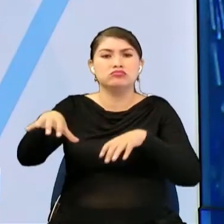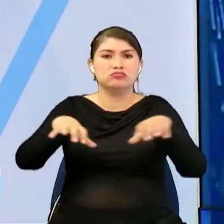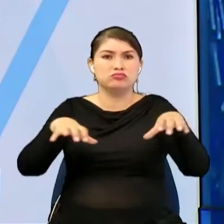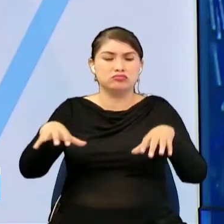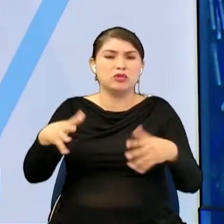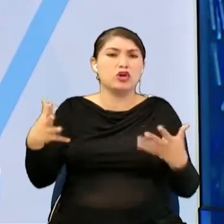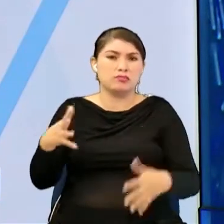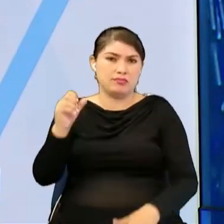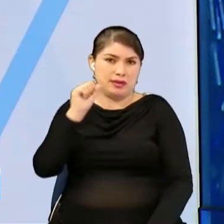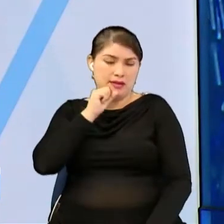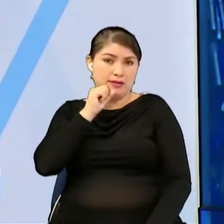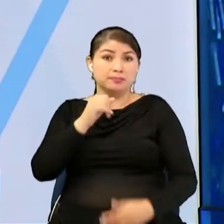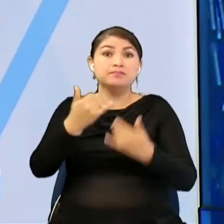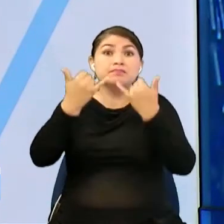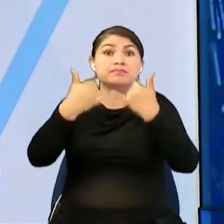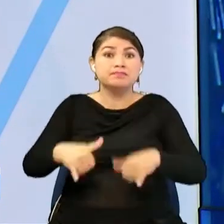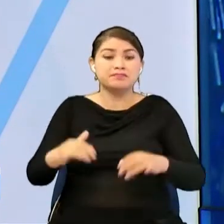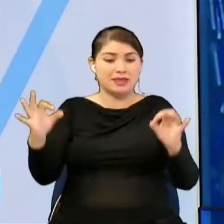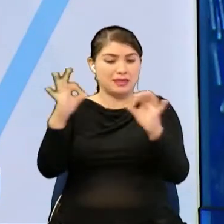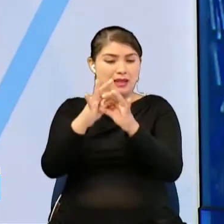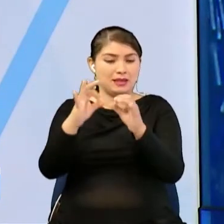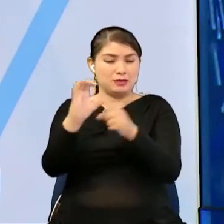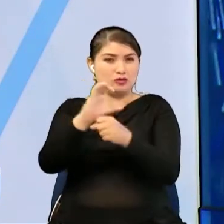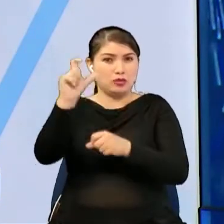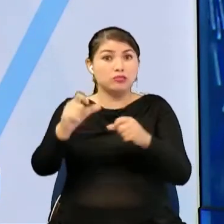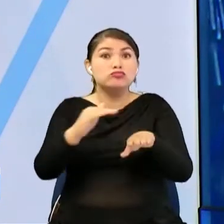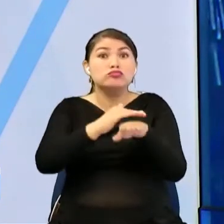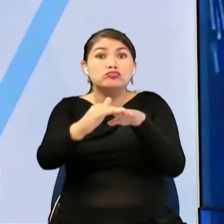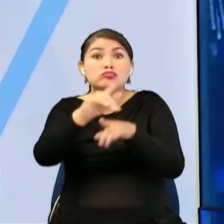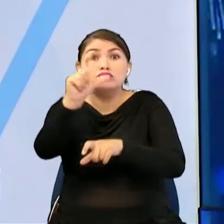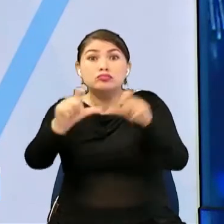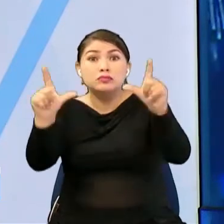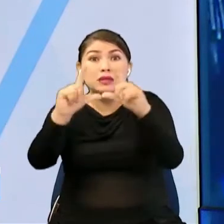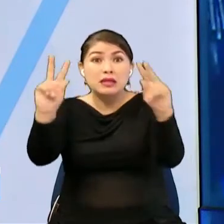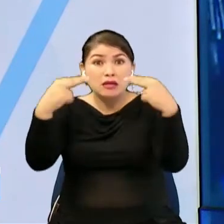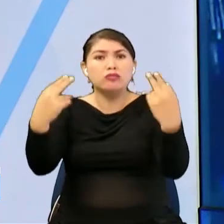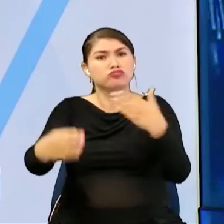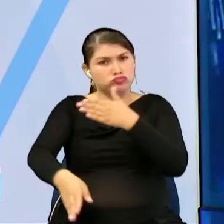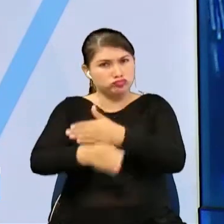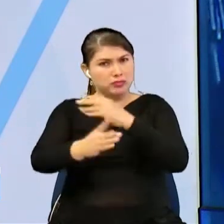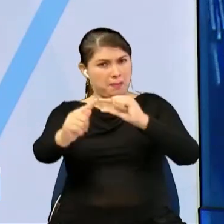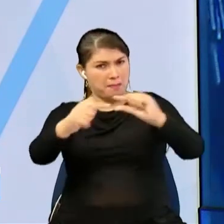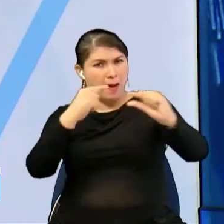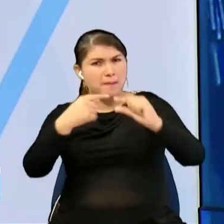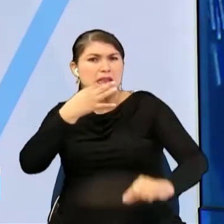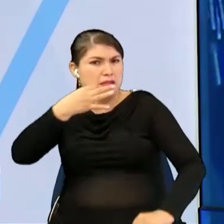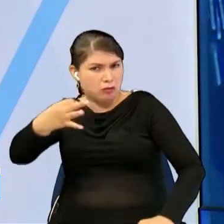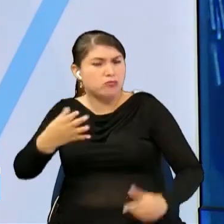en Barranca Bermeja. Finalizamos así nuestro lente ciudadano, invitando a nuestros televidentes a que nos sigan enviando